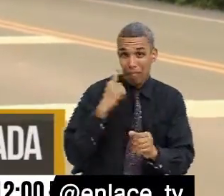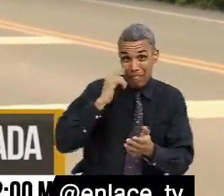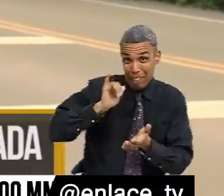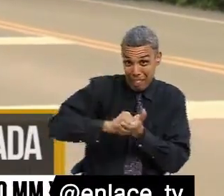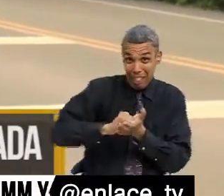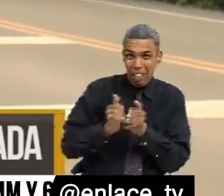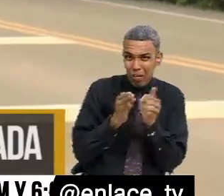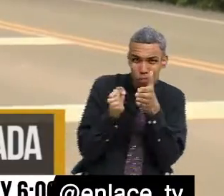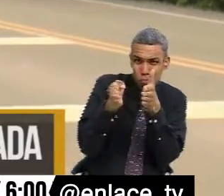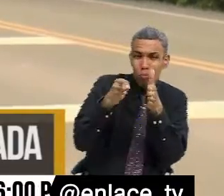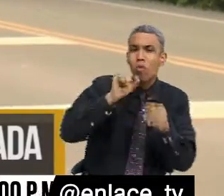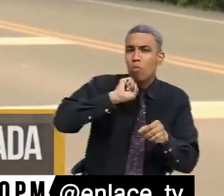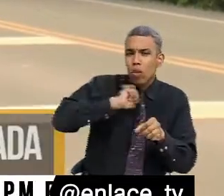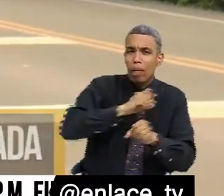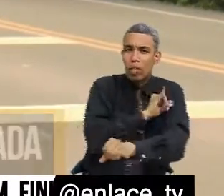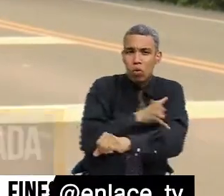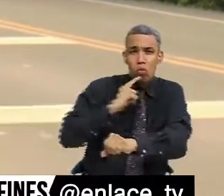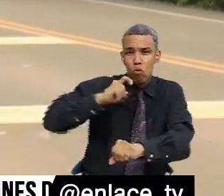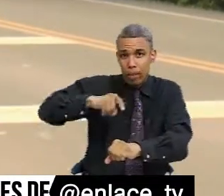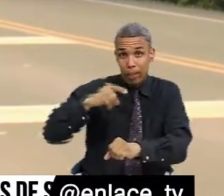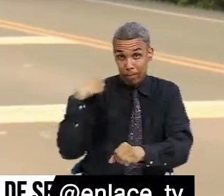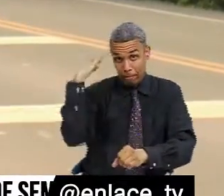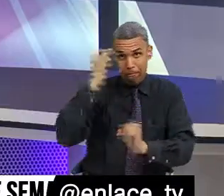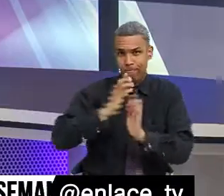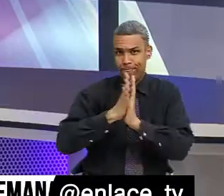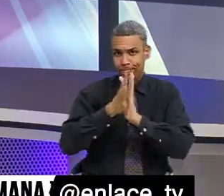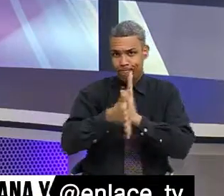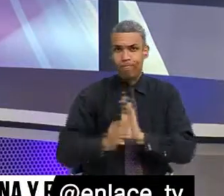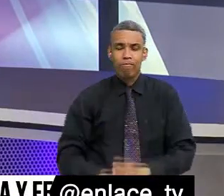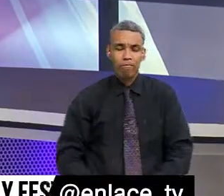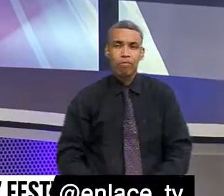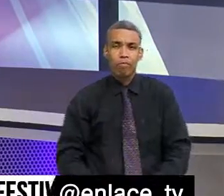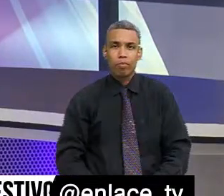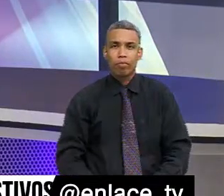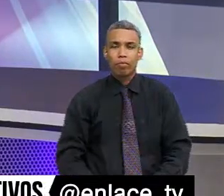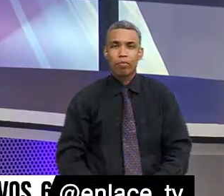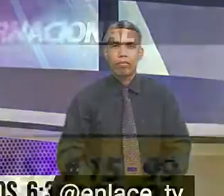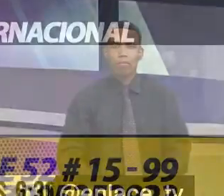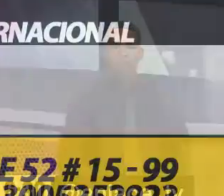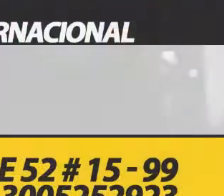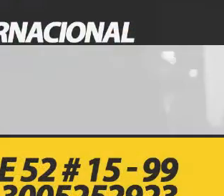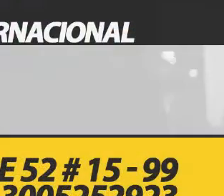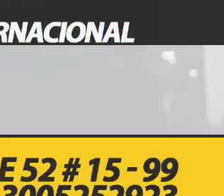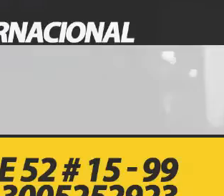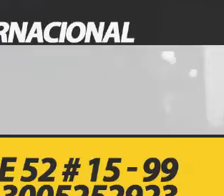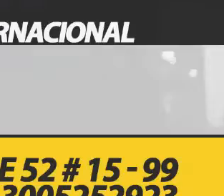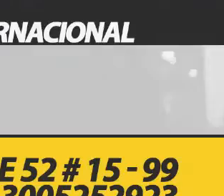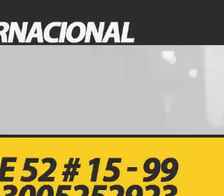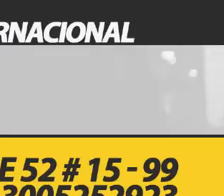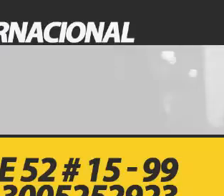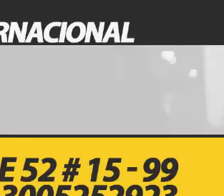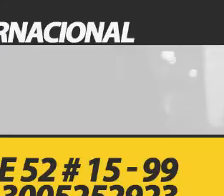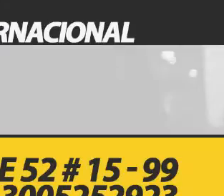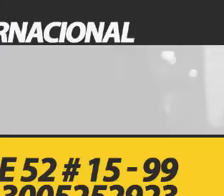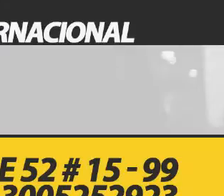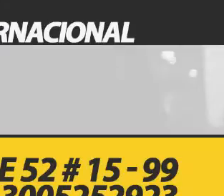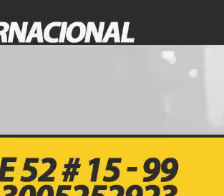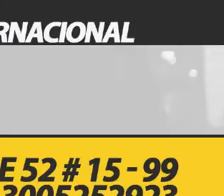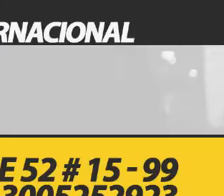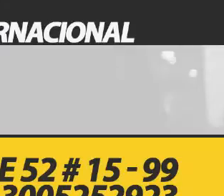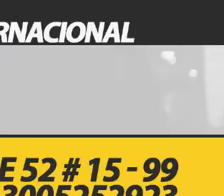Luis Felipe Delgado, este es un informe presentado por Pedro Ceberiche. Estudian el Instituto Nacional del Petróleo INAP nuevos programas